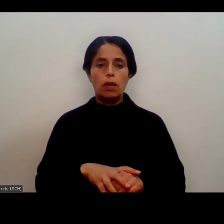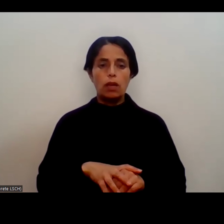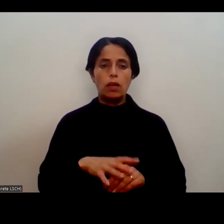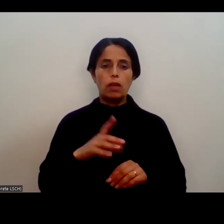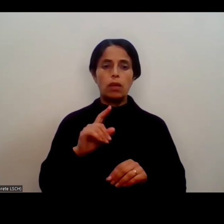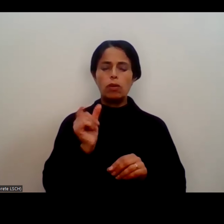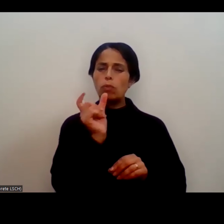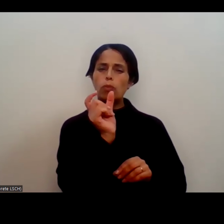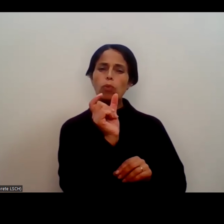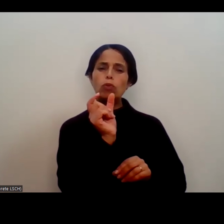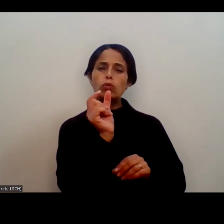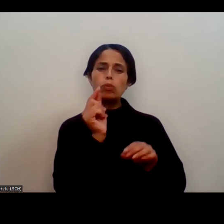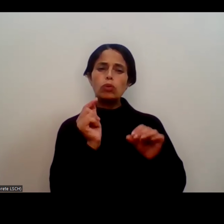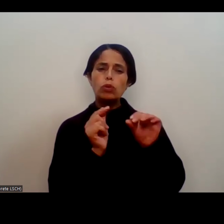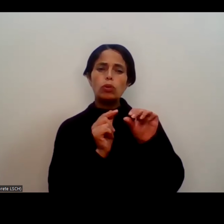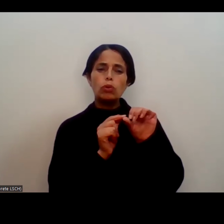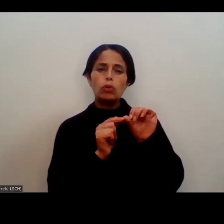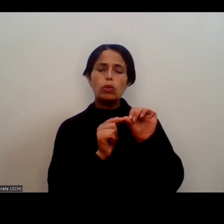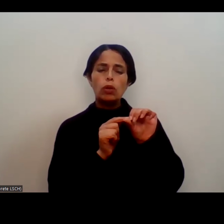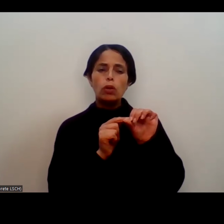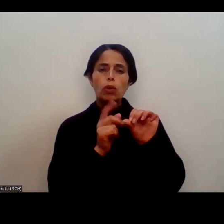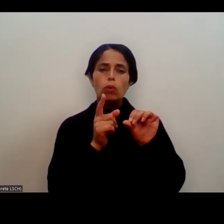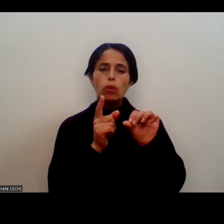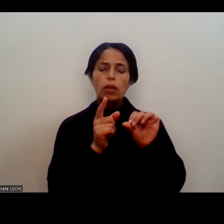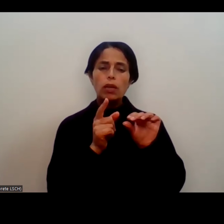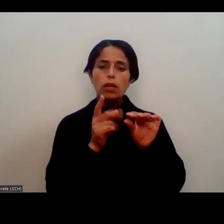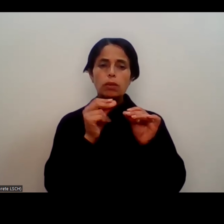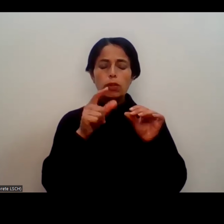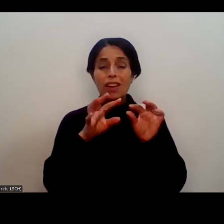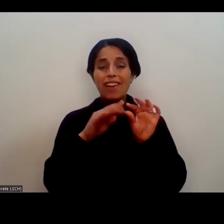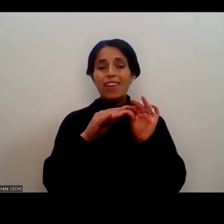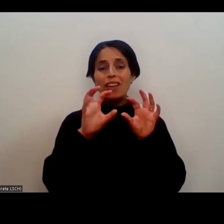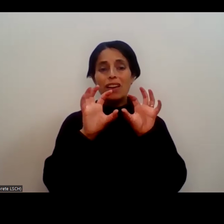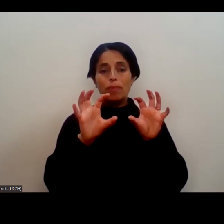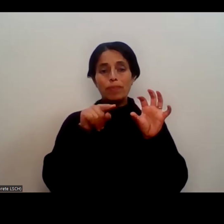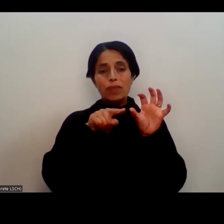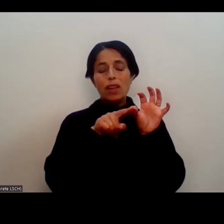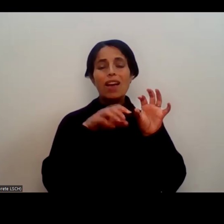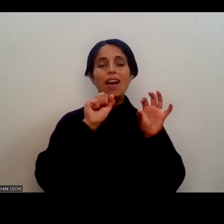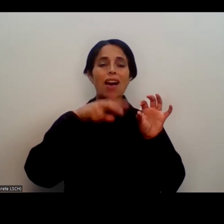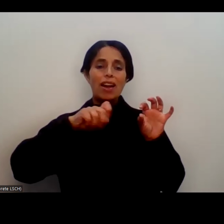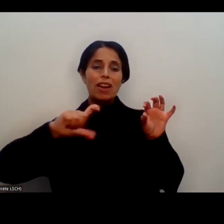es un supositorio, sino que es un instrumento para aplicación anal. ¿Y por qué